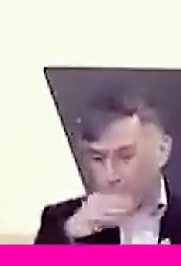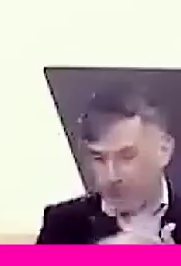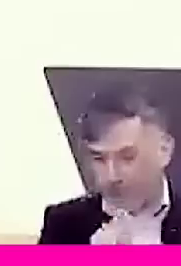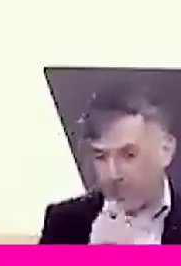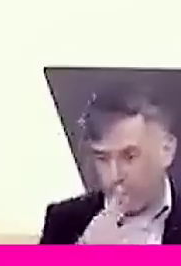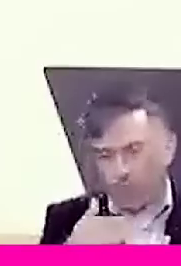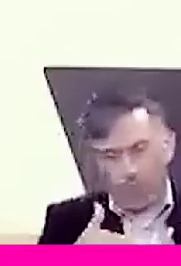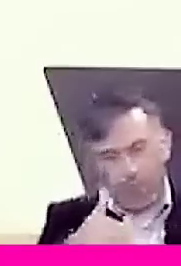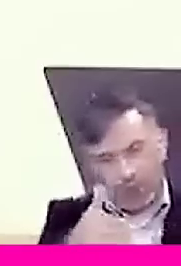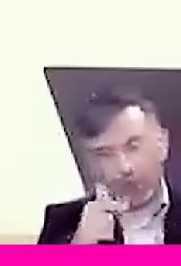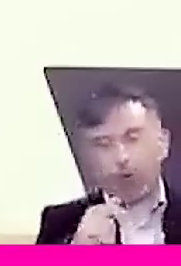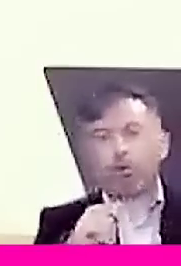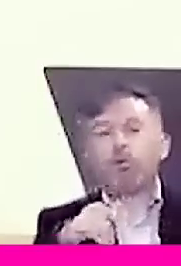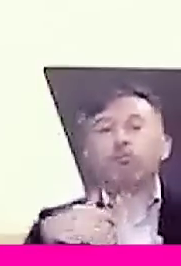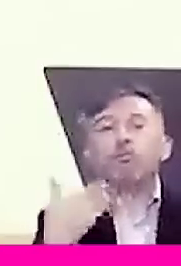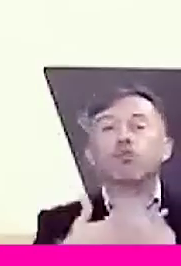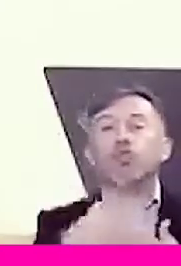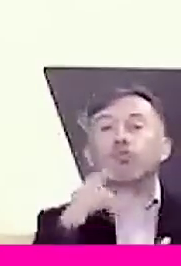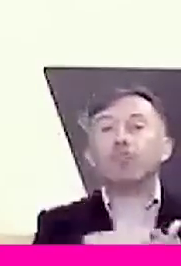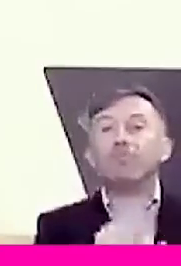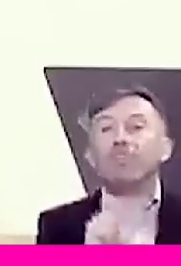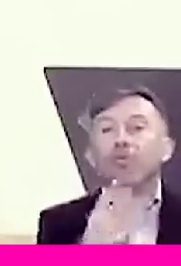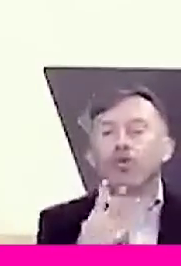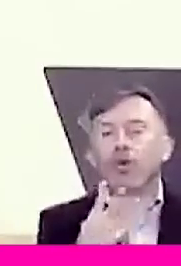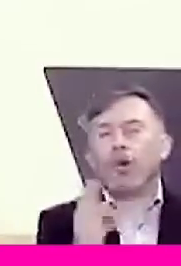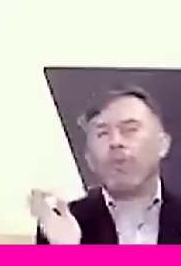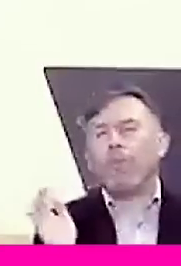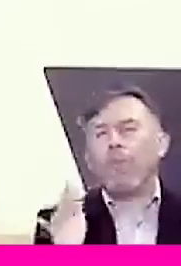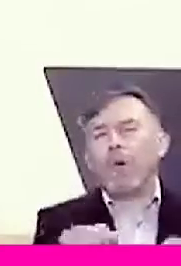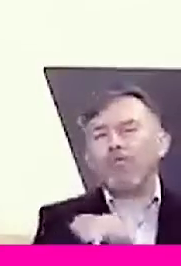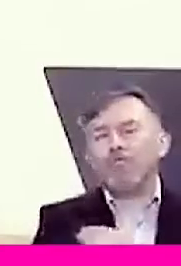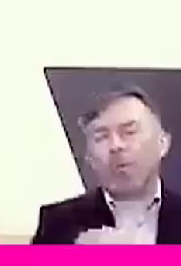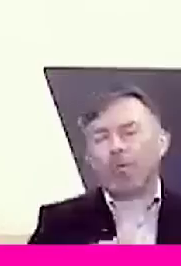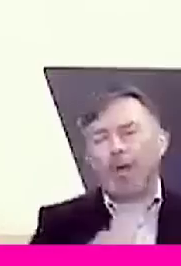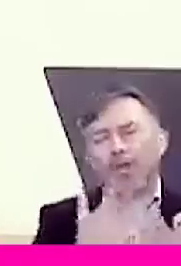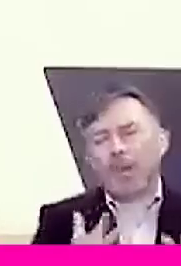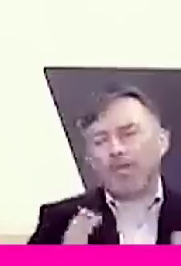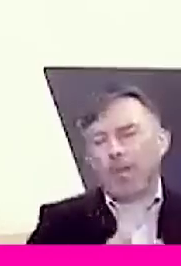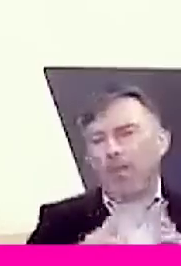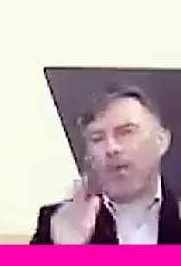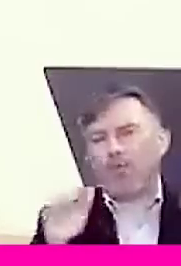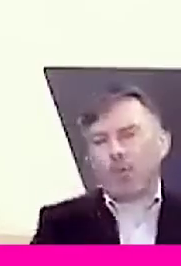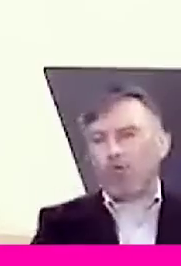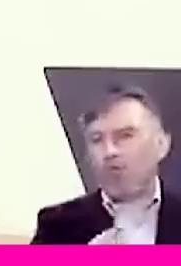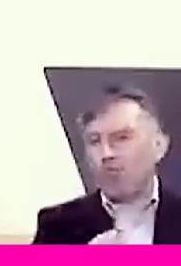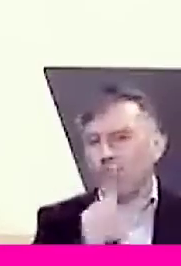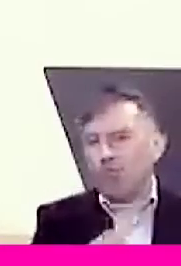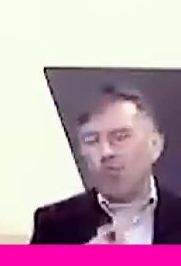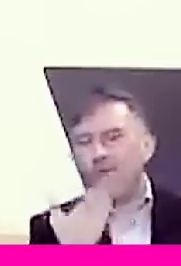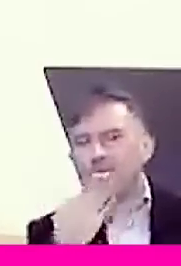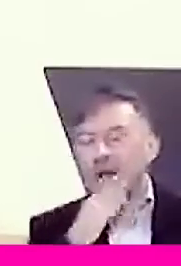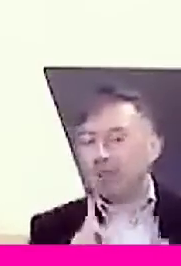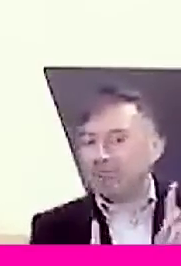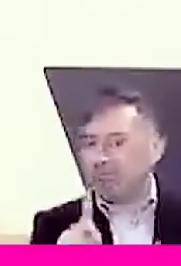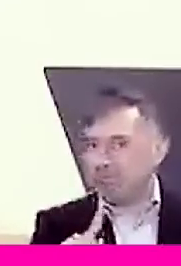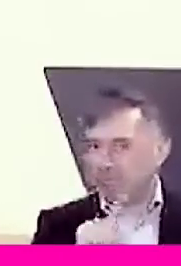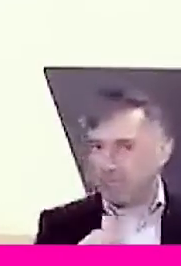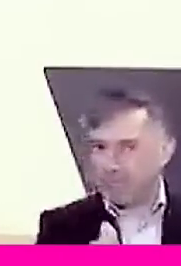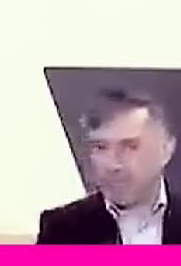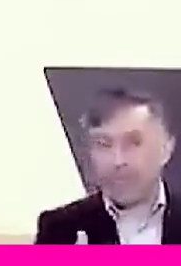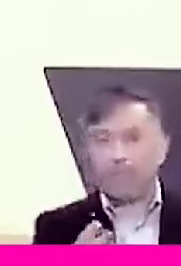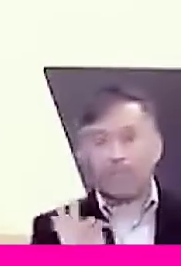seguramente en la que será en 2024 la elección más grande nuestra historia si se aplican las disposiciones que dinamitan el servicio profesional electoral